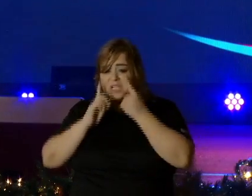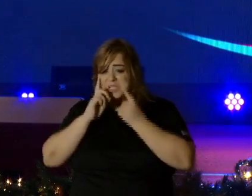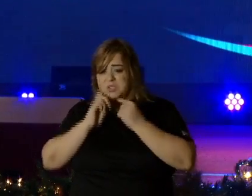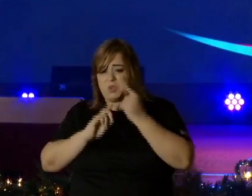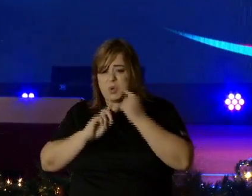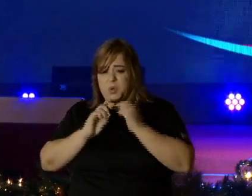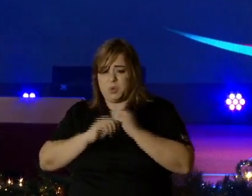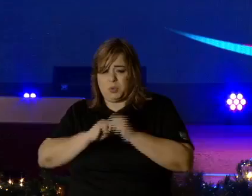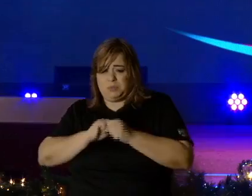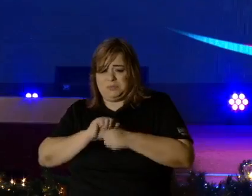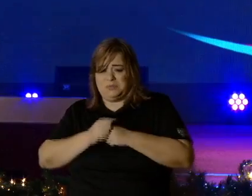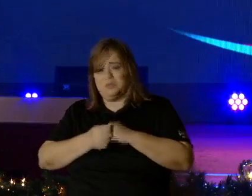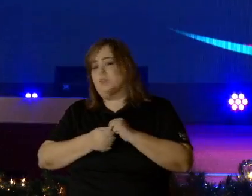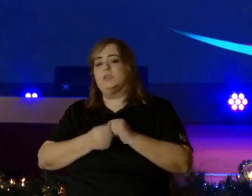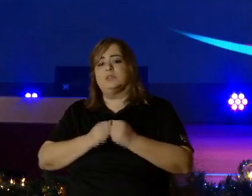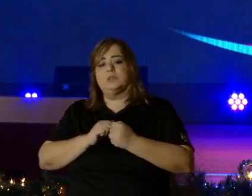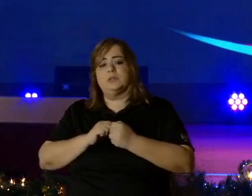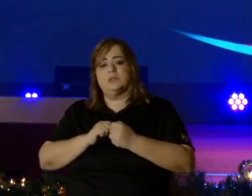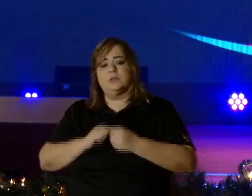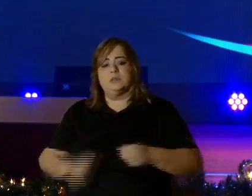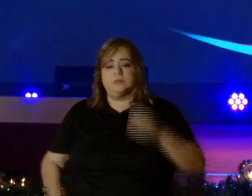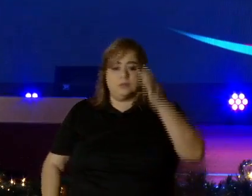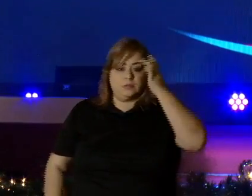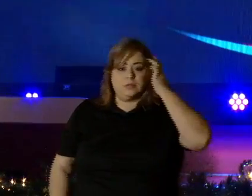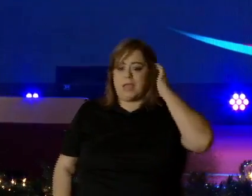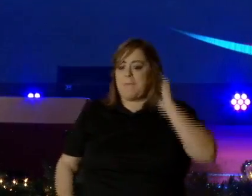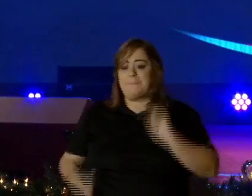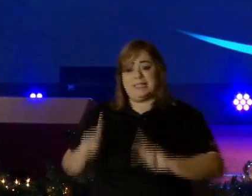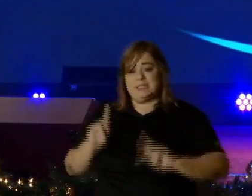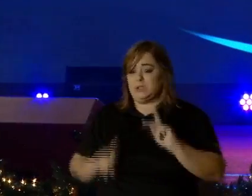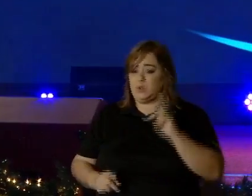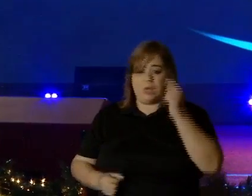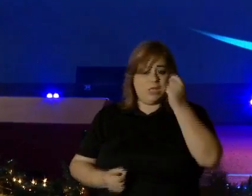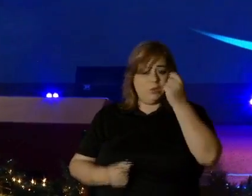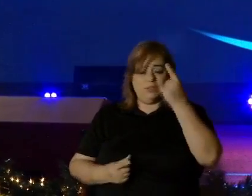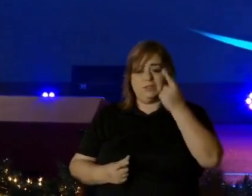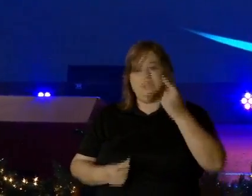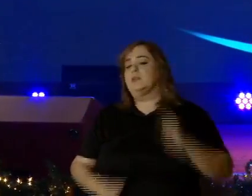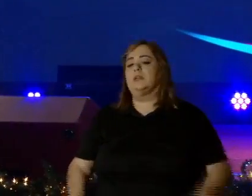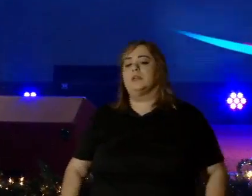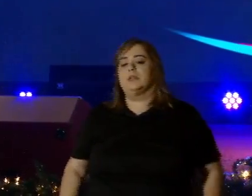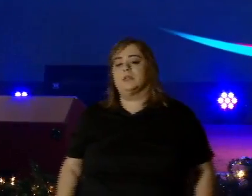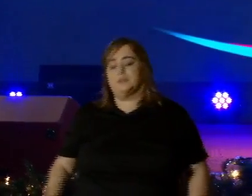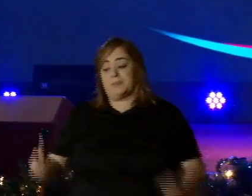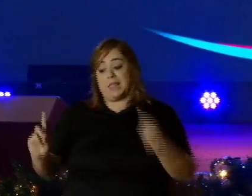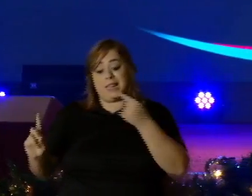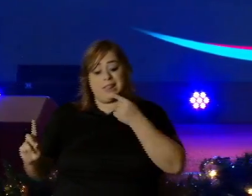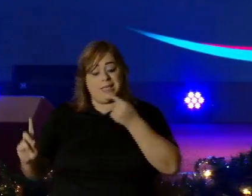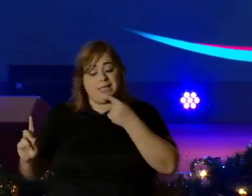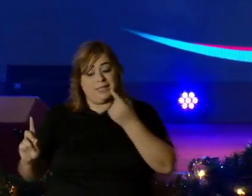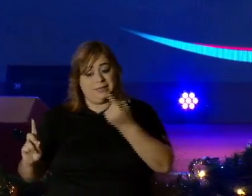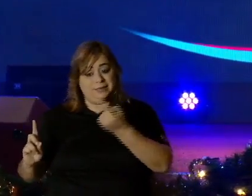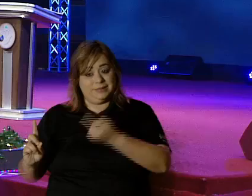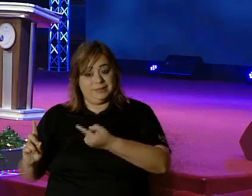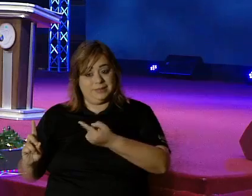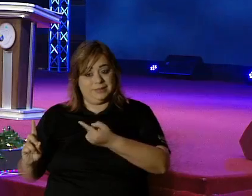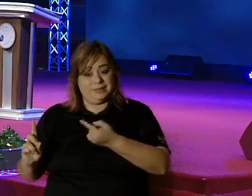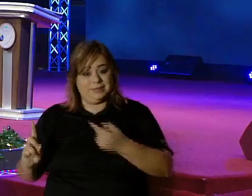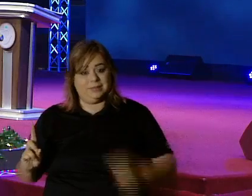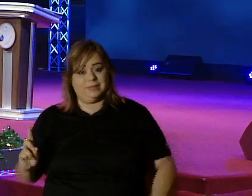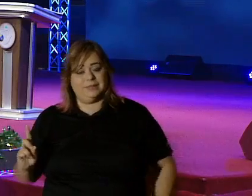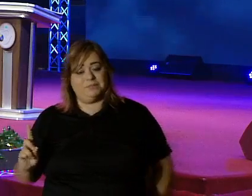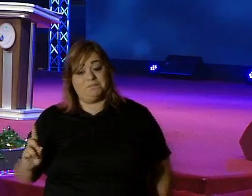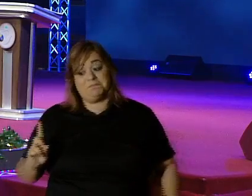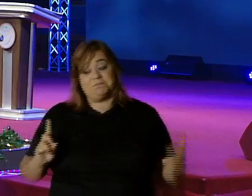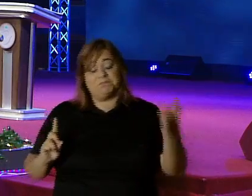embargaba y también que no podían entender lo que él iba a hacer. Sigue. Dijeron entonces los judíos, mira cómo él le amaba, y sí,